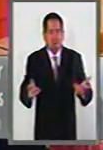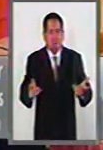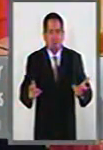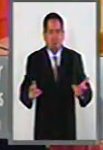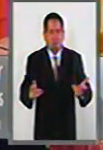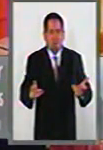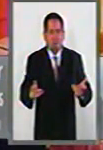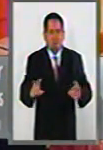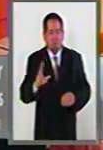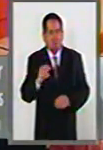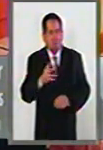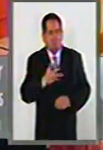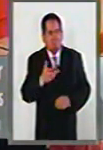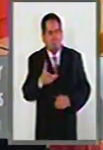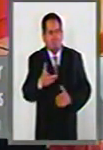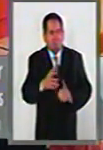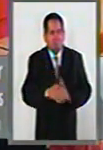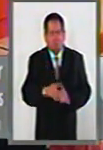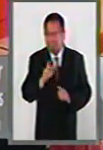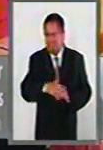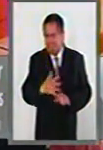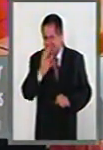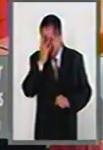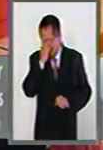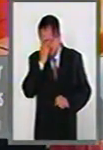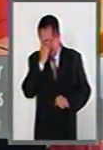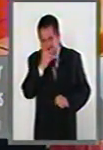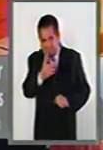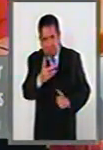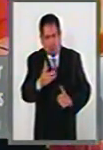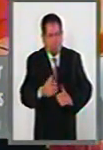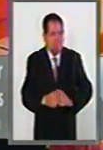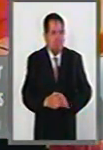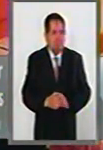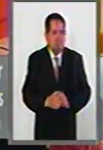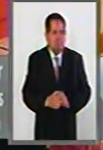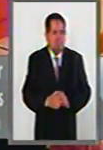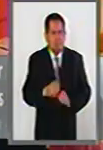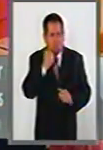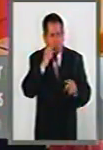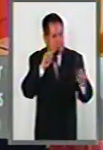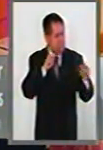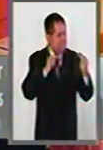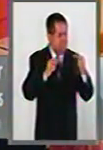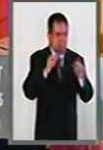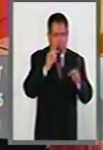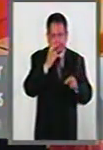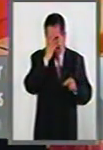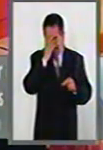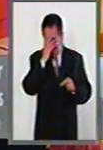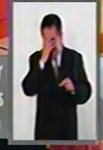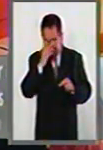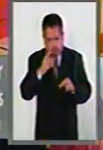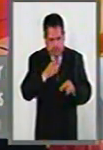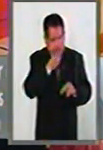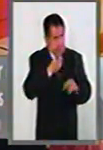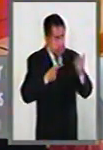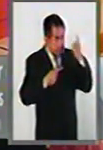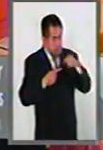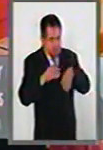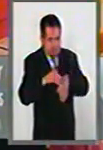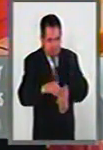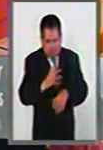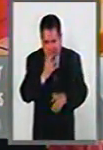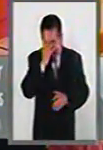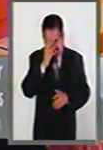¿No quieren tener la vergüenza de verse innodados en esa decisión brutal en contra de